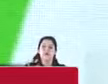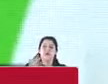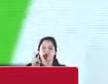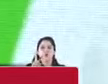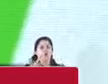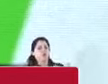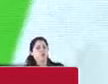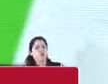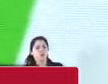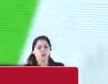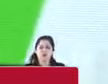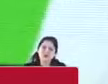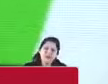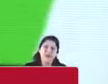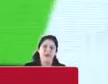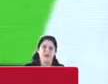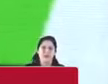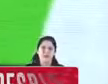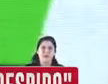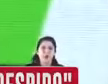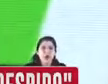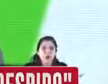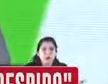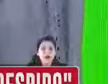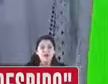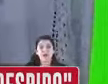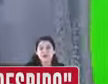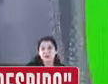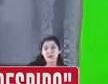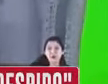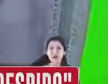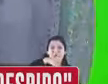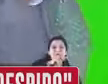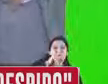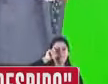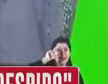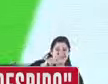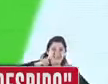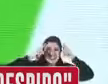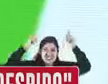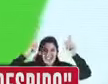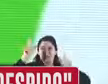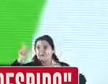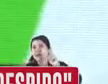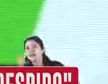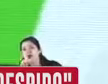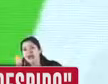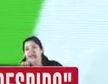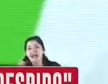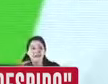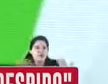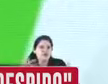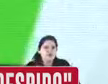por eso también debe ser que tiene tanto rating masterchef y ese coso que cantan y claro y